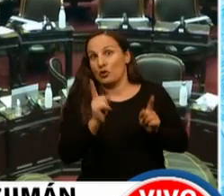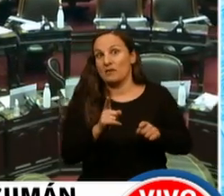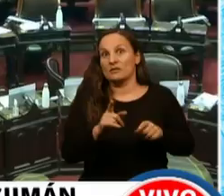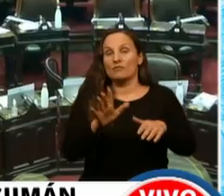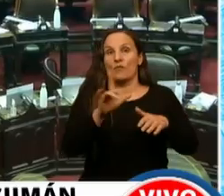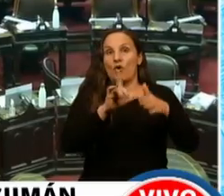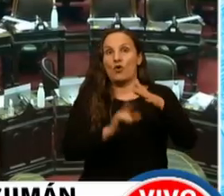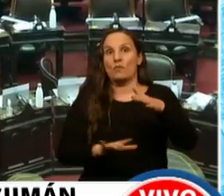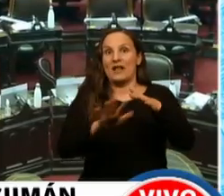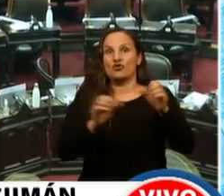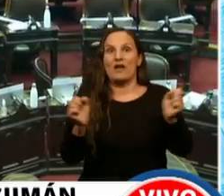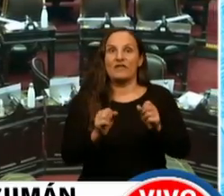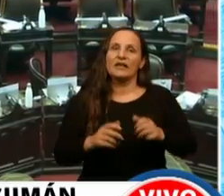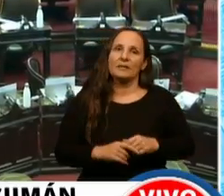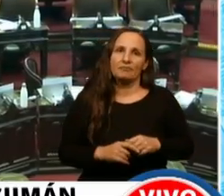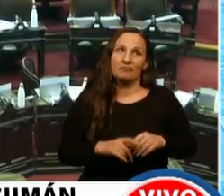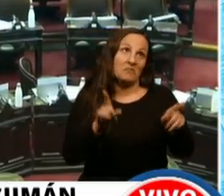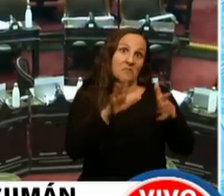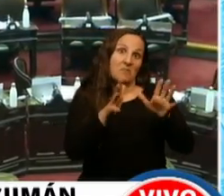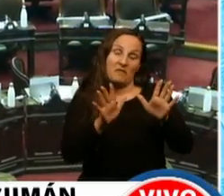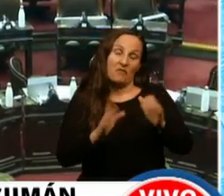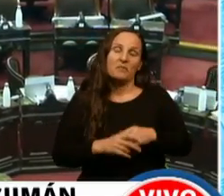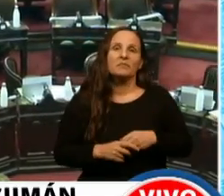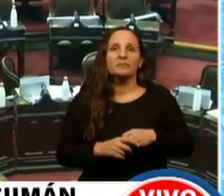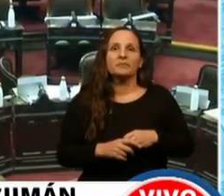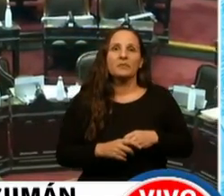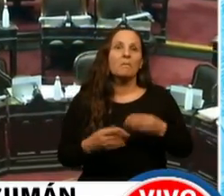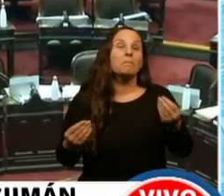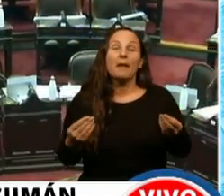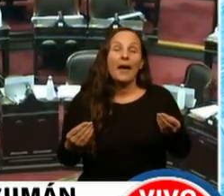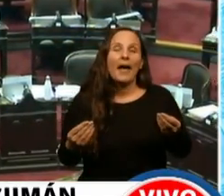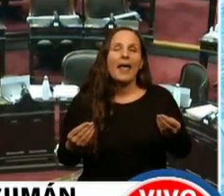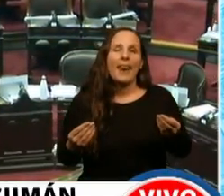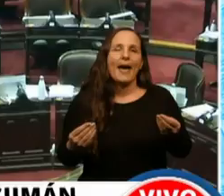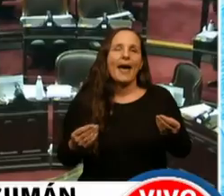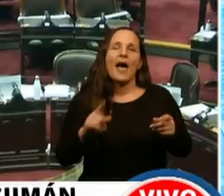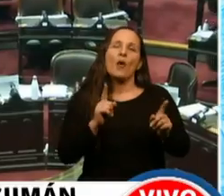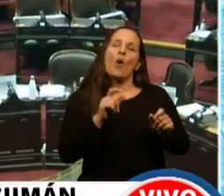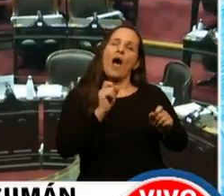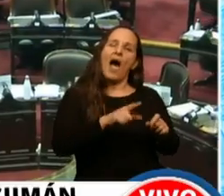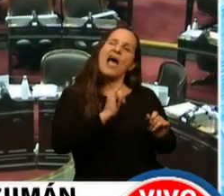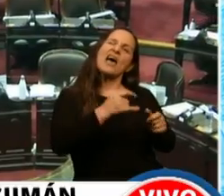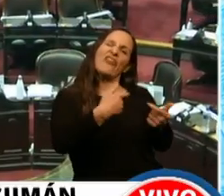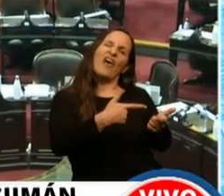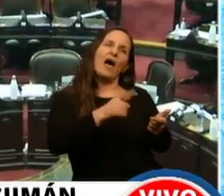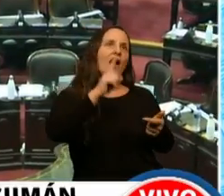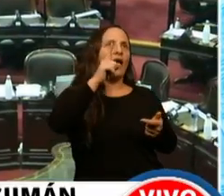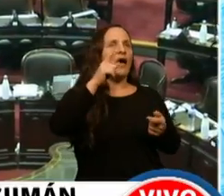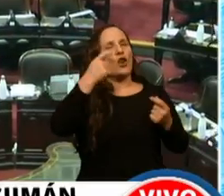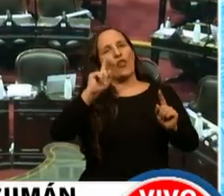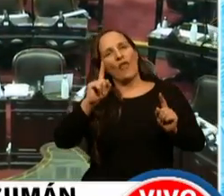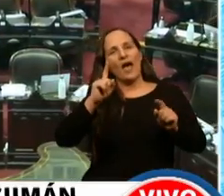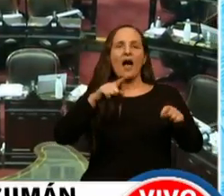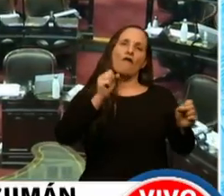con la zona fría de igual magnitud para que presidente no haya privilegiados entre zonas frías